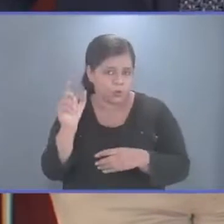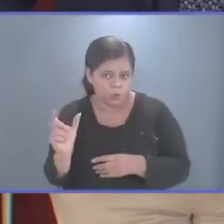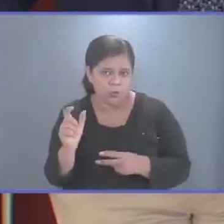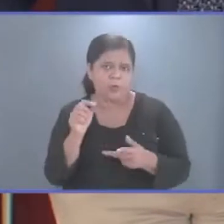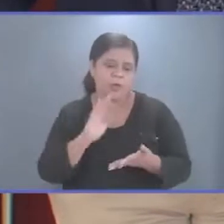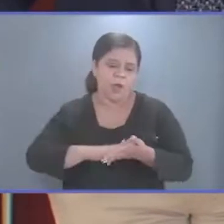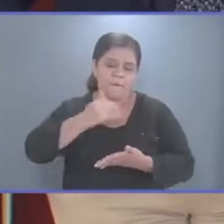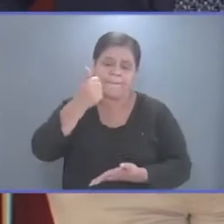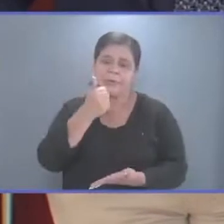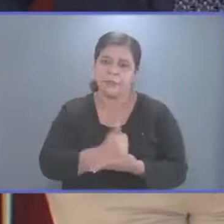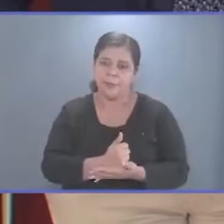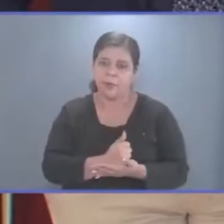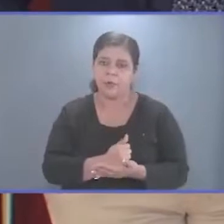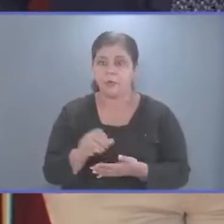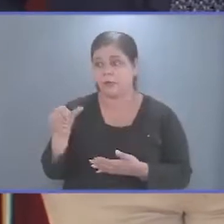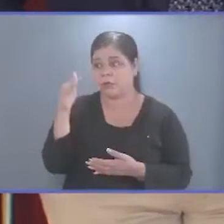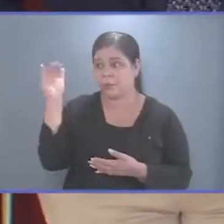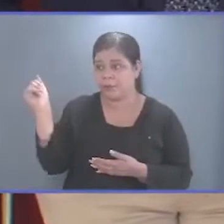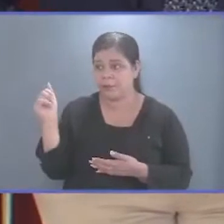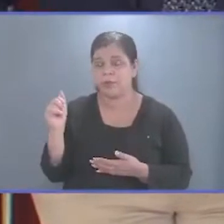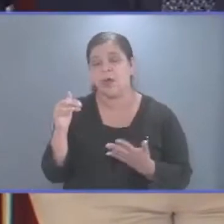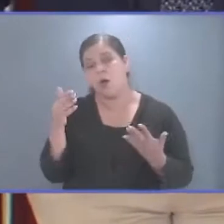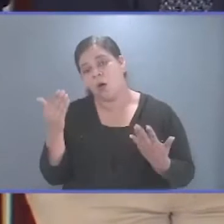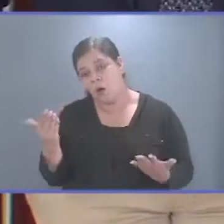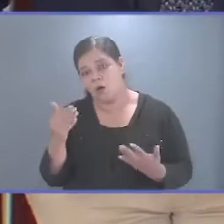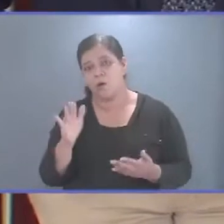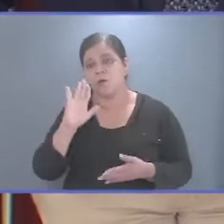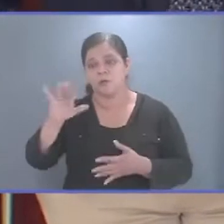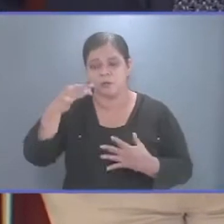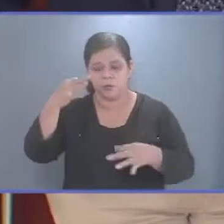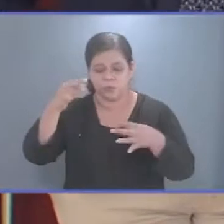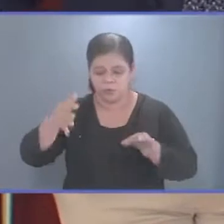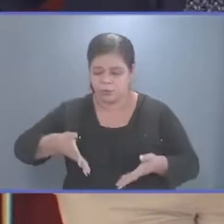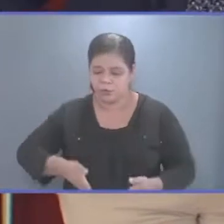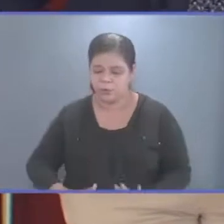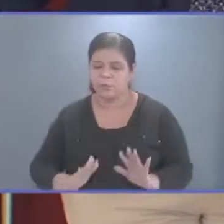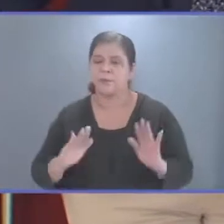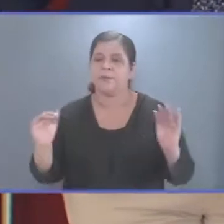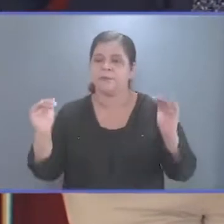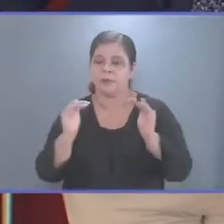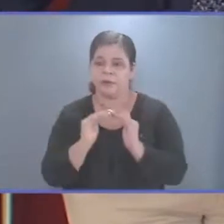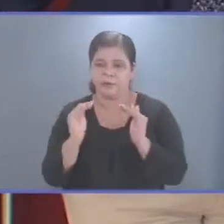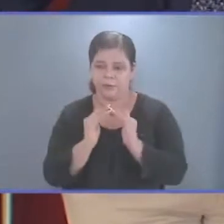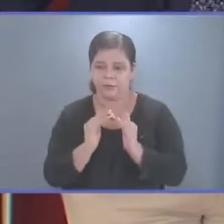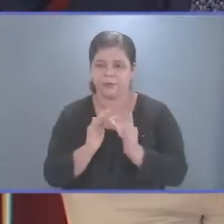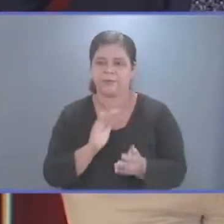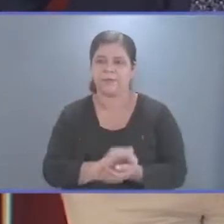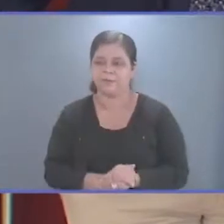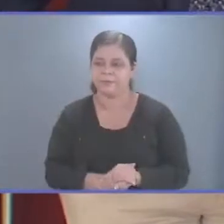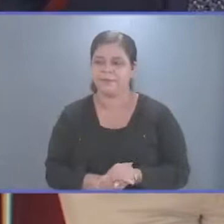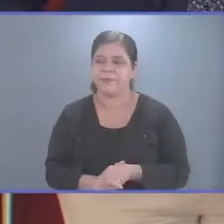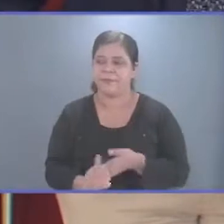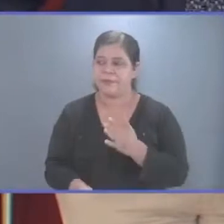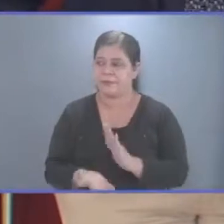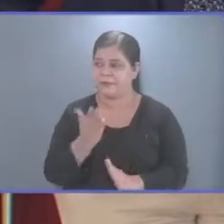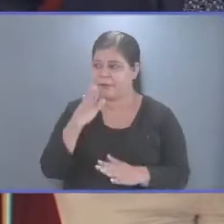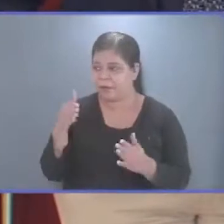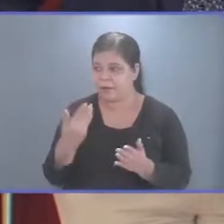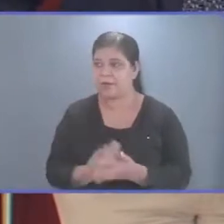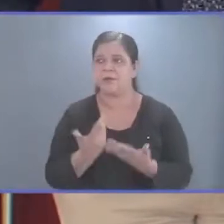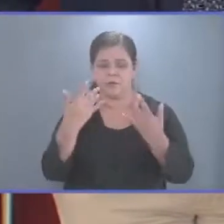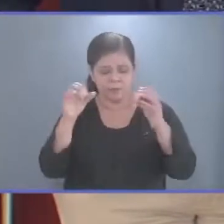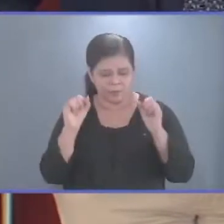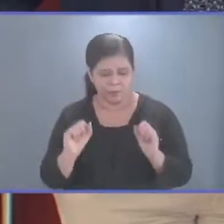pasaporte extranjero o nacional, con su partida de nacimiento, y estos documentos no necesitan estar vigentes para que